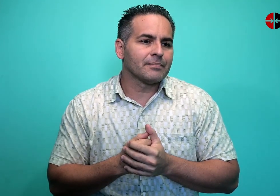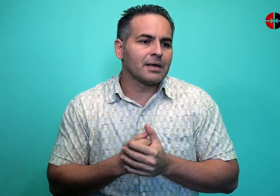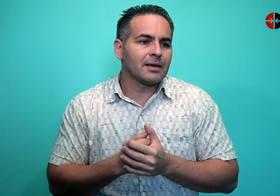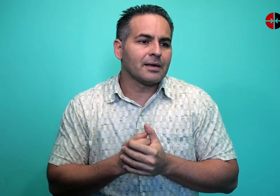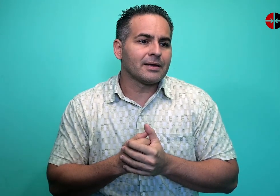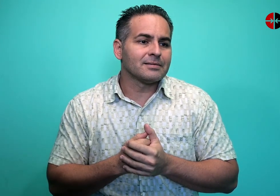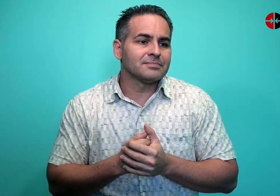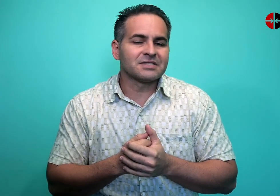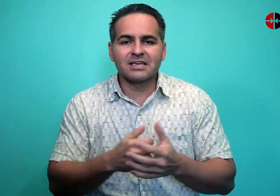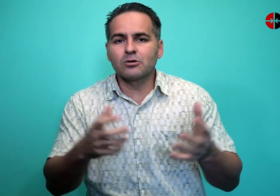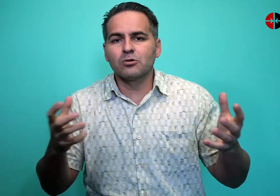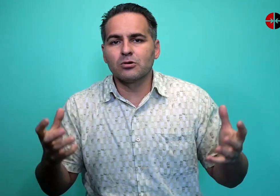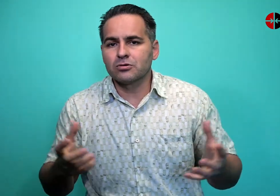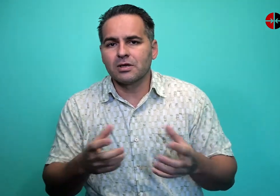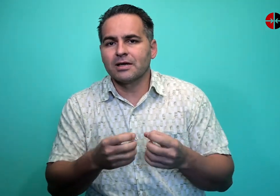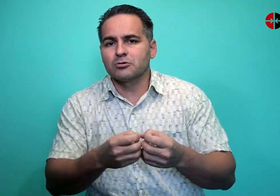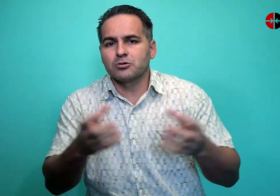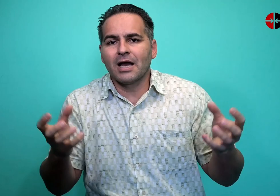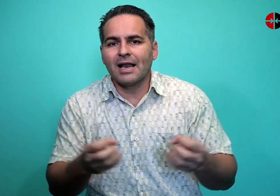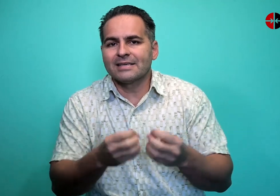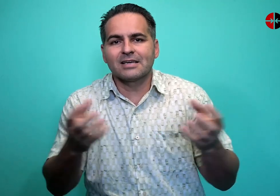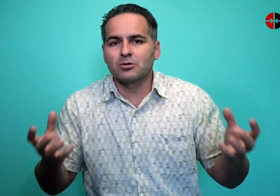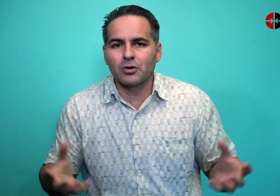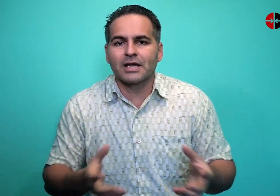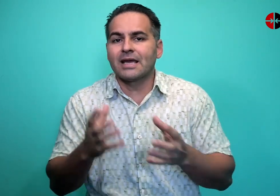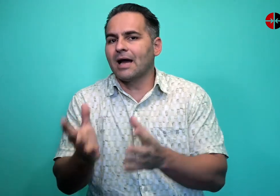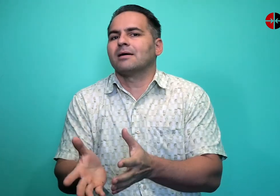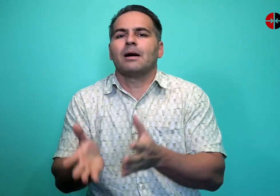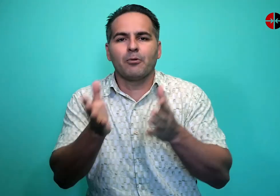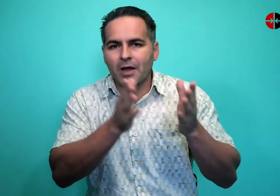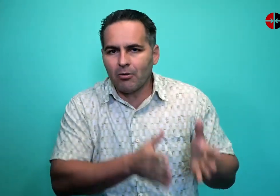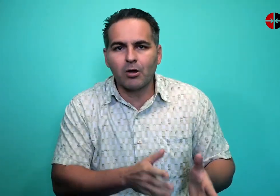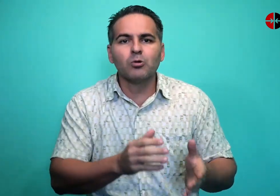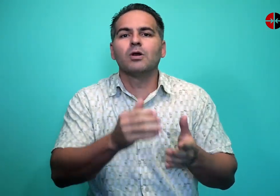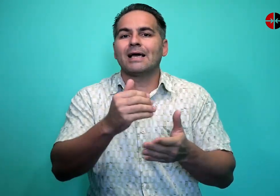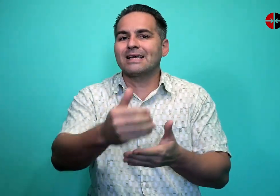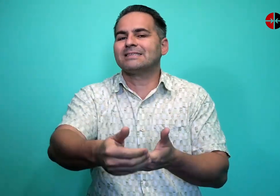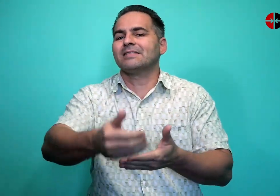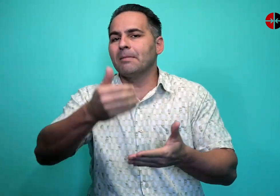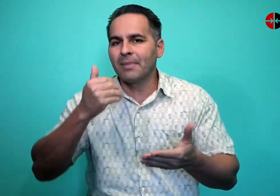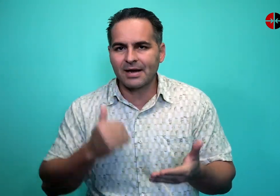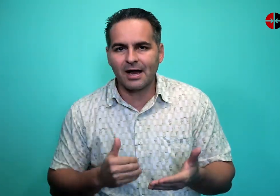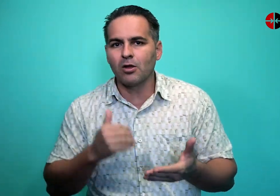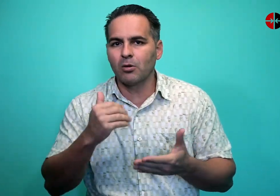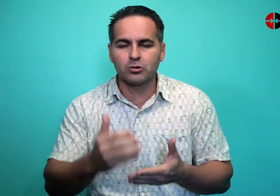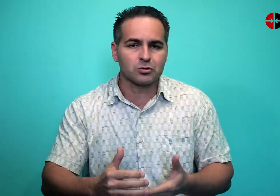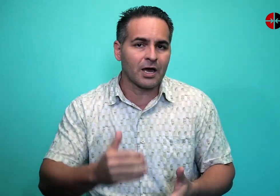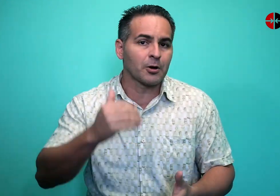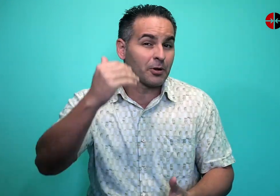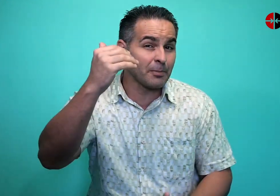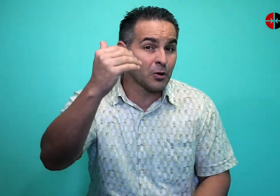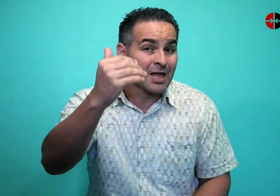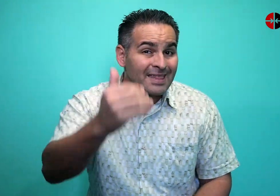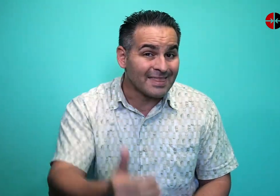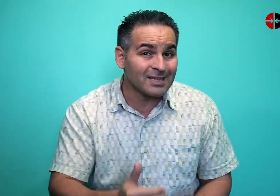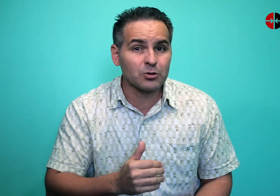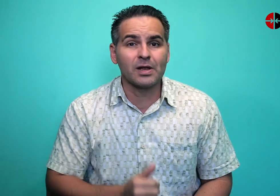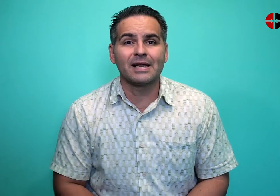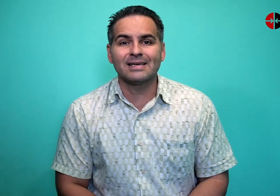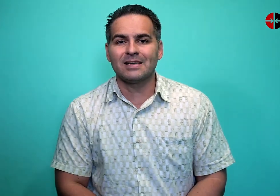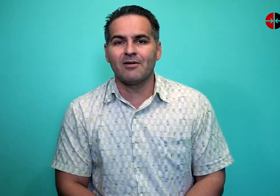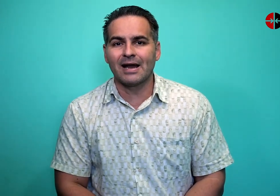en círculos sociales sectores que han apoyado a Lula y grandes marcados de evolucionar o por ejemplo